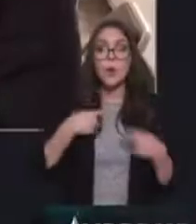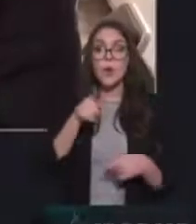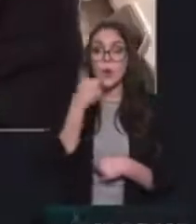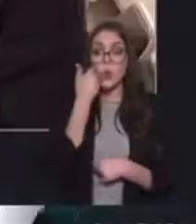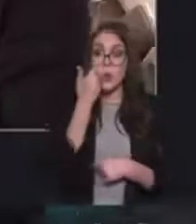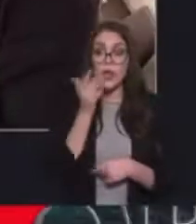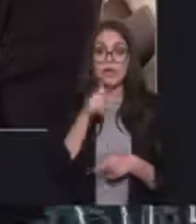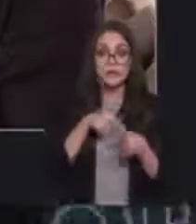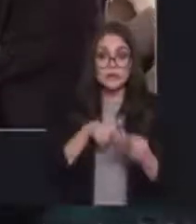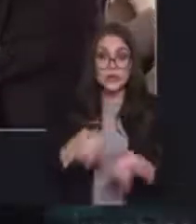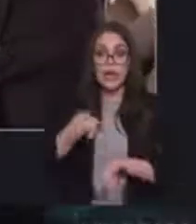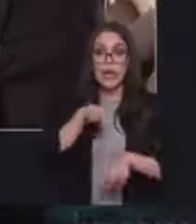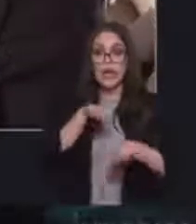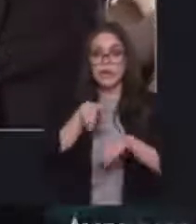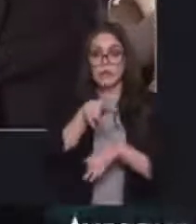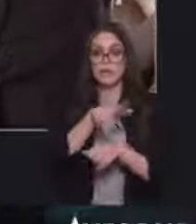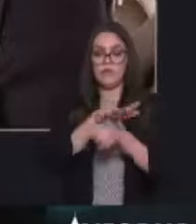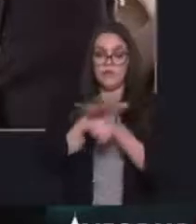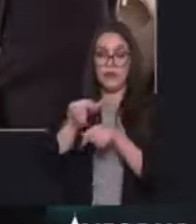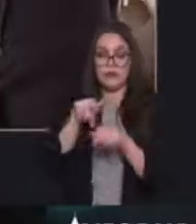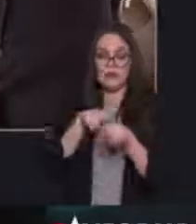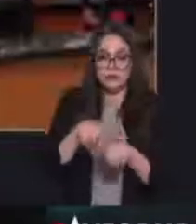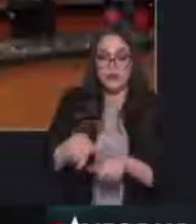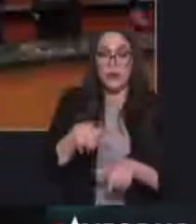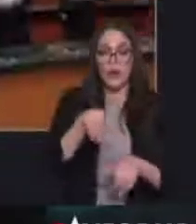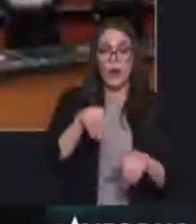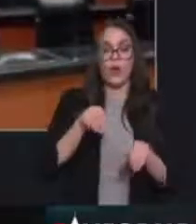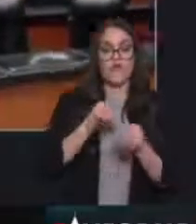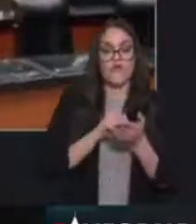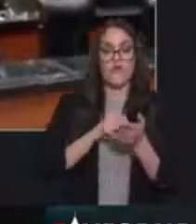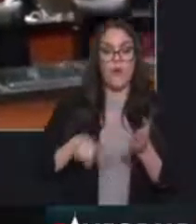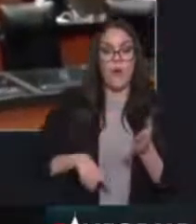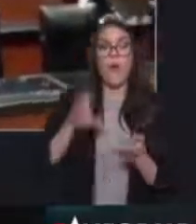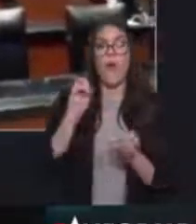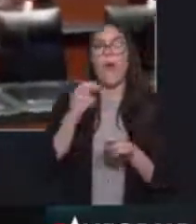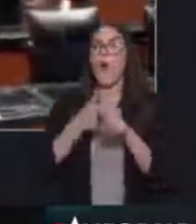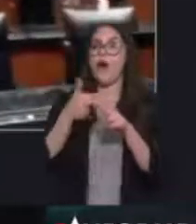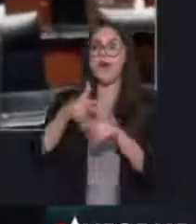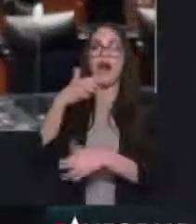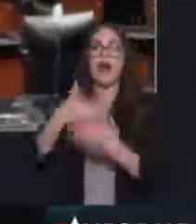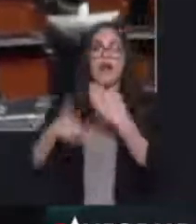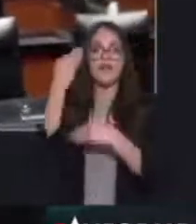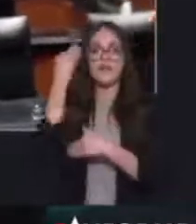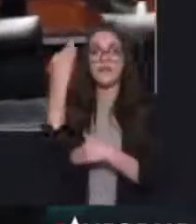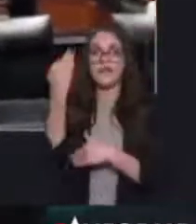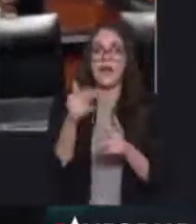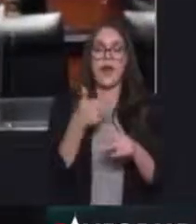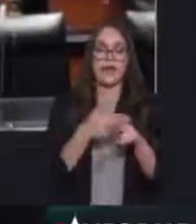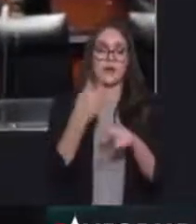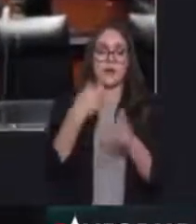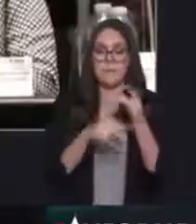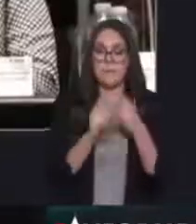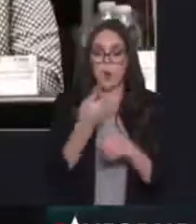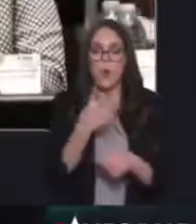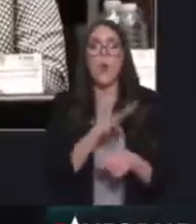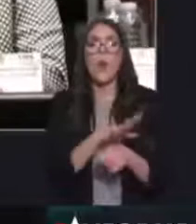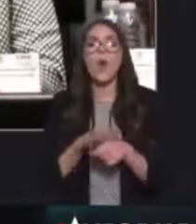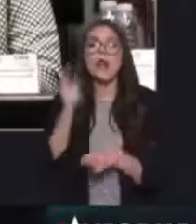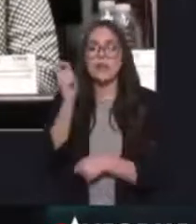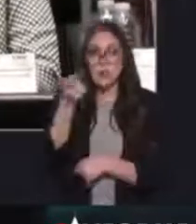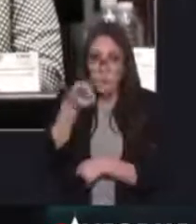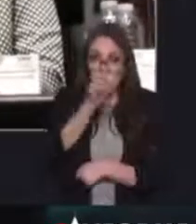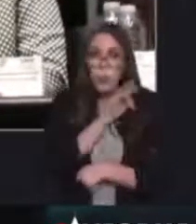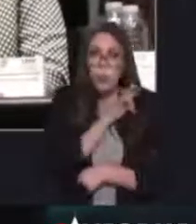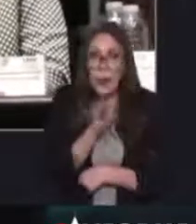los actores que van a participar en la organización de esta consulta sepan qué es lo que se tiene que hacer, qué sí se